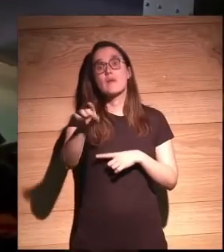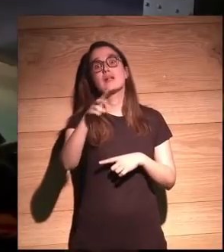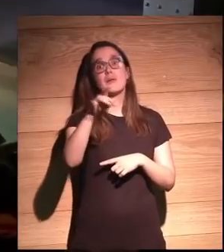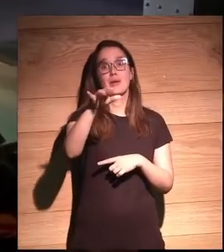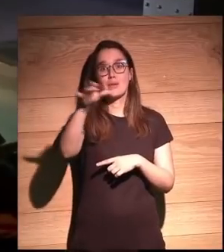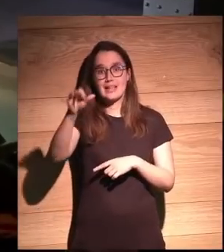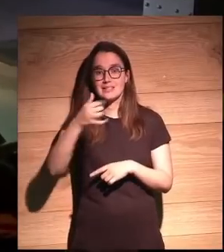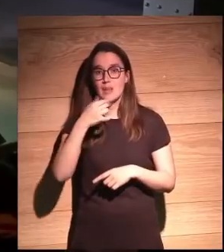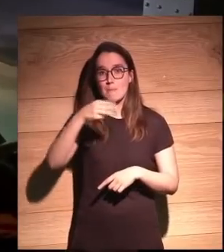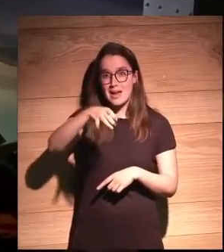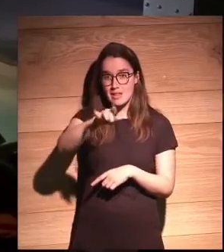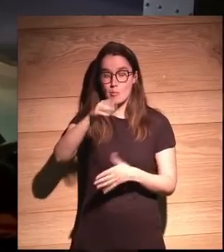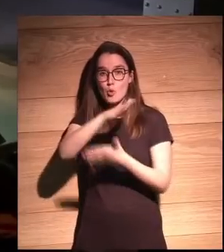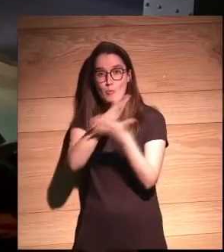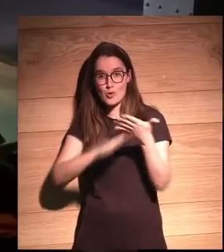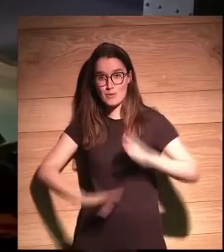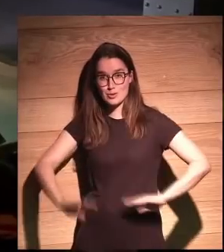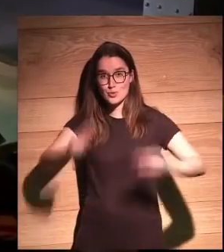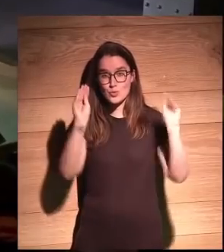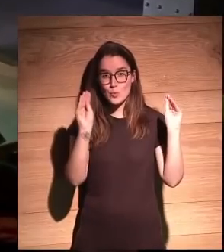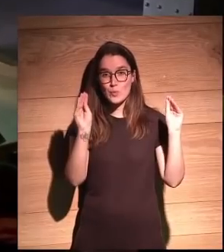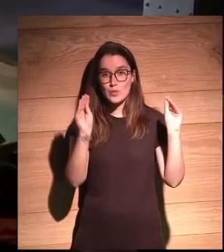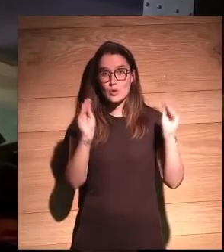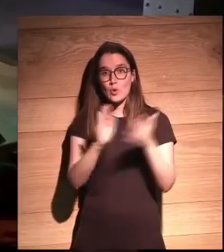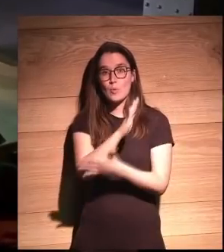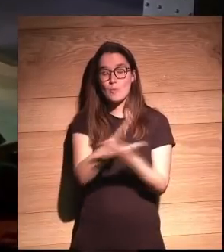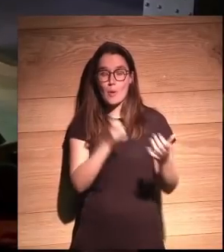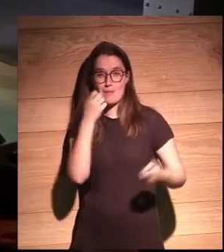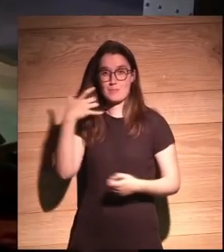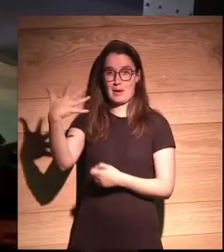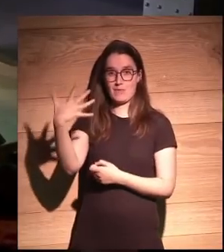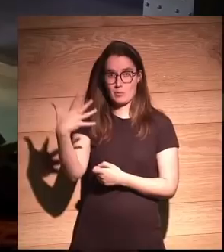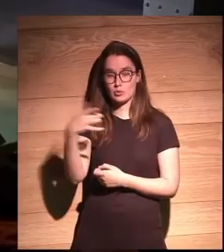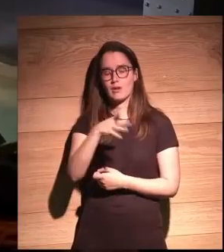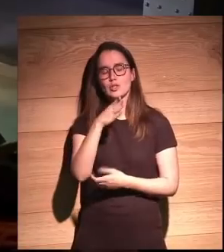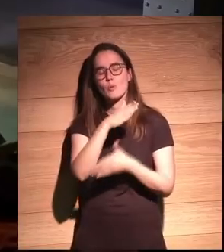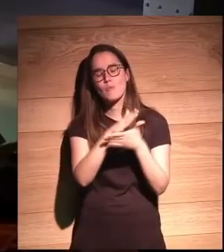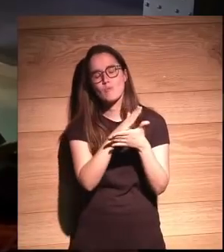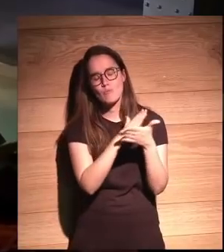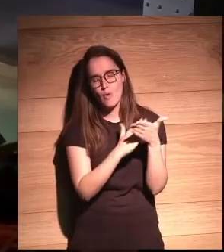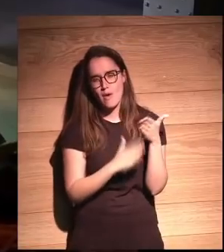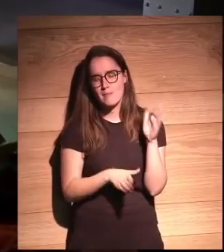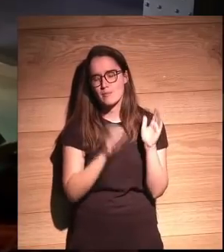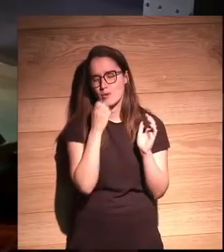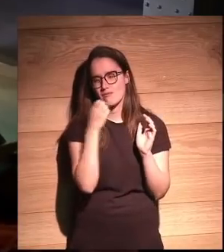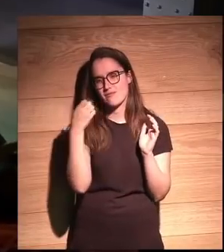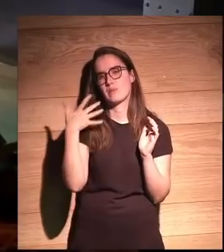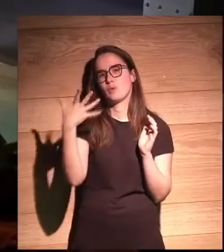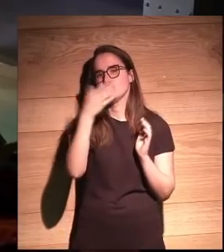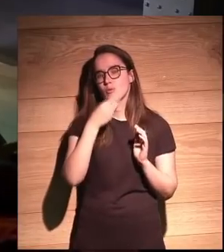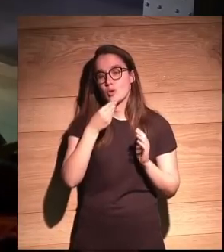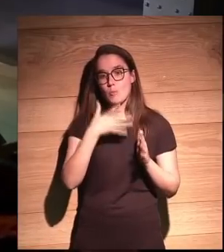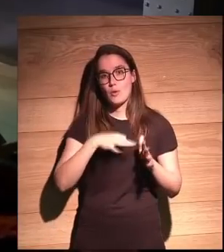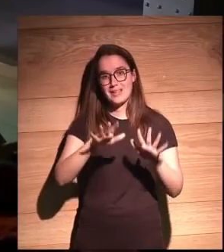Bilbilis. Tú me citas a Marcial por uno de los poemas que tiene, que es un poema famosísimo. Esto es precioso. Este es un poema muy famoso. Lo